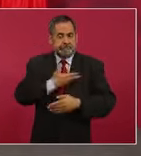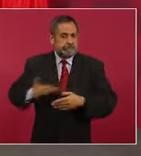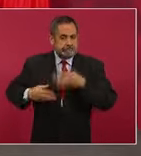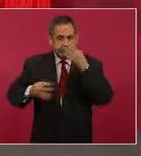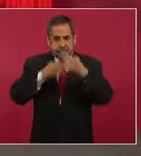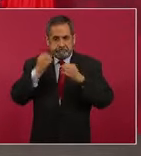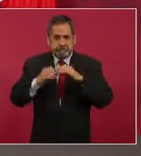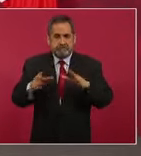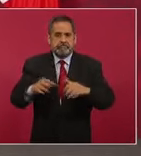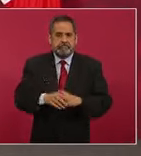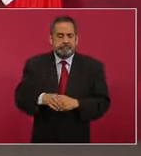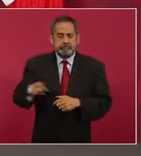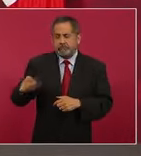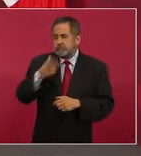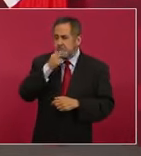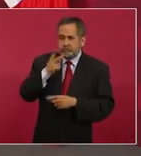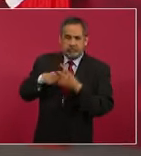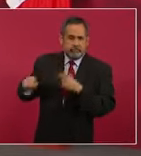Me lo decía un señor de Oaxaca.